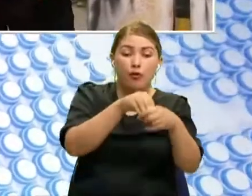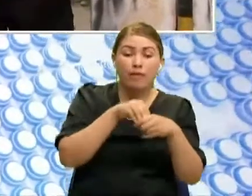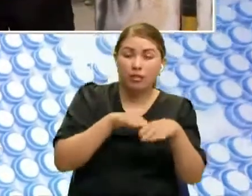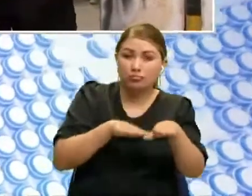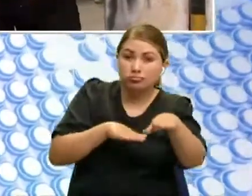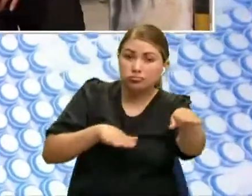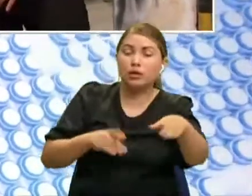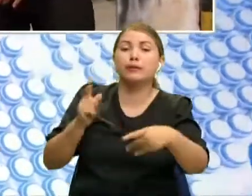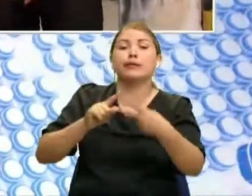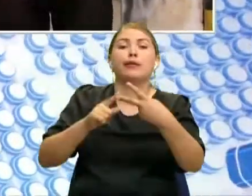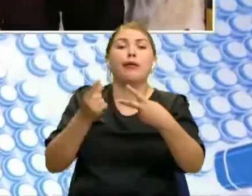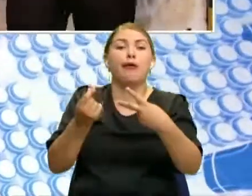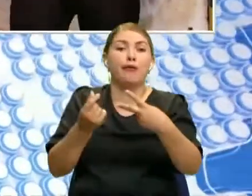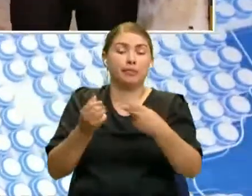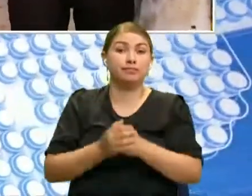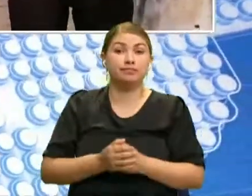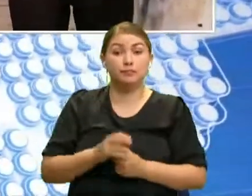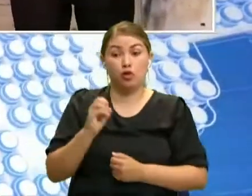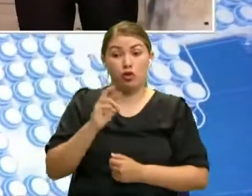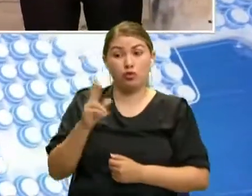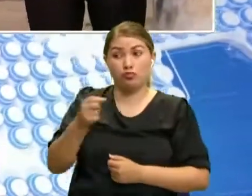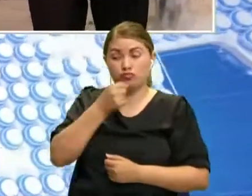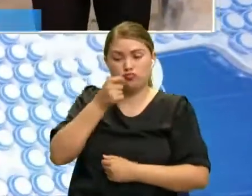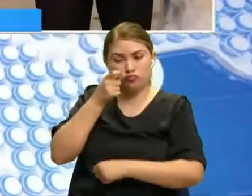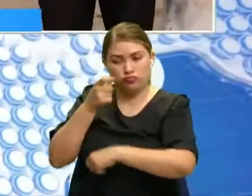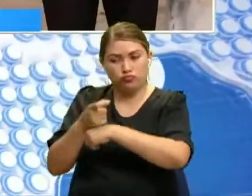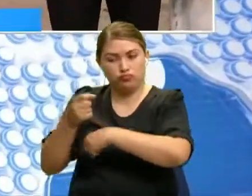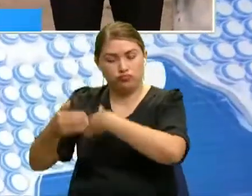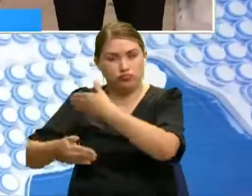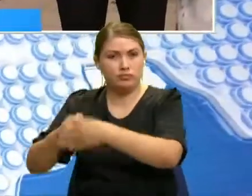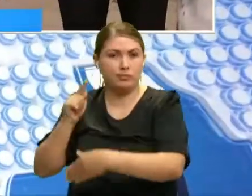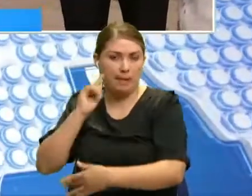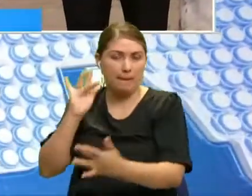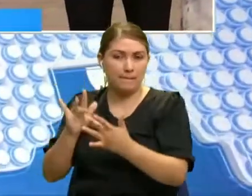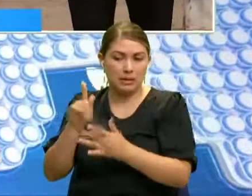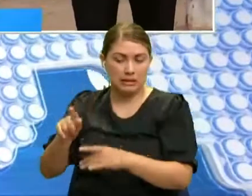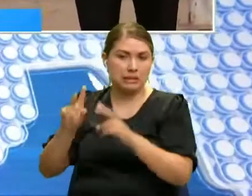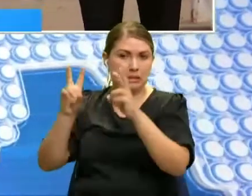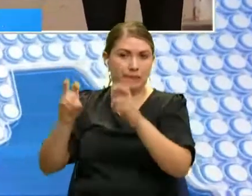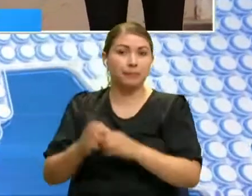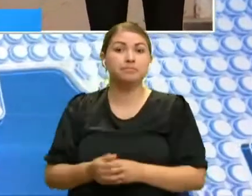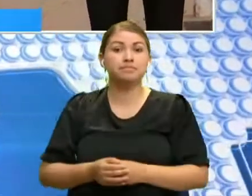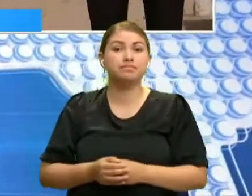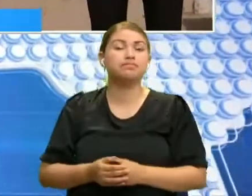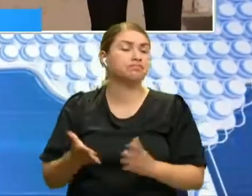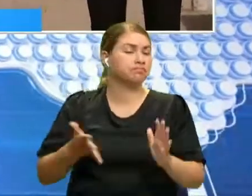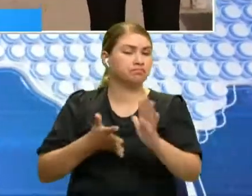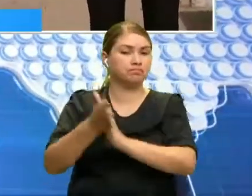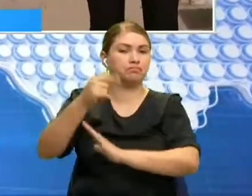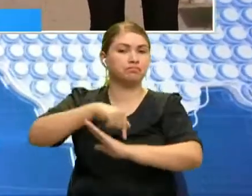Oriente Noticias estará al tanto de todo lo que continúe pues con relación a este tema. Por ahora esta es toda la